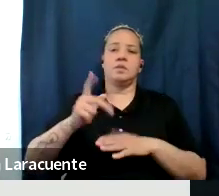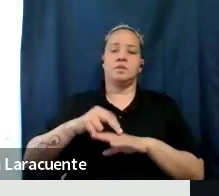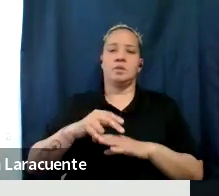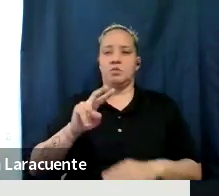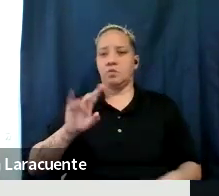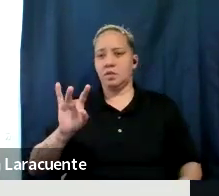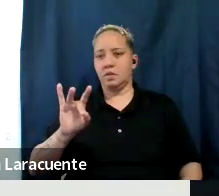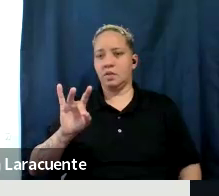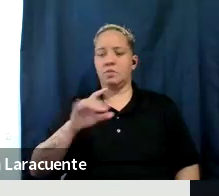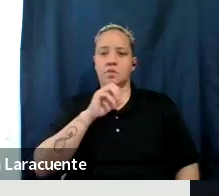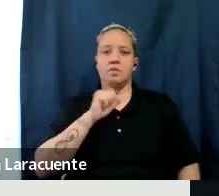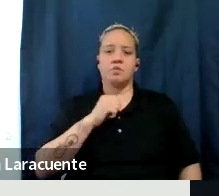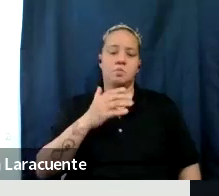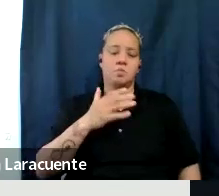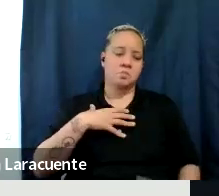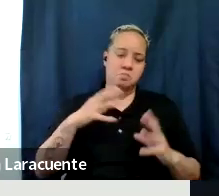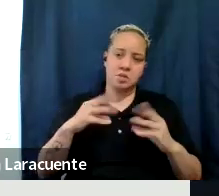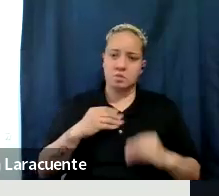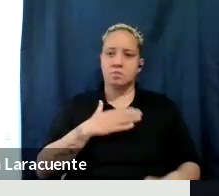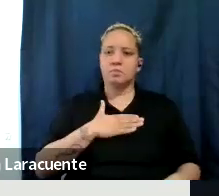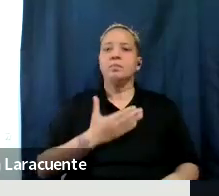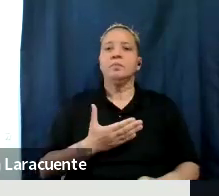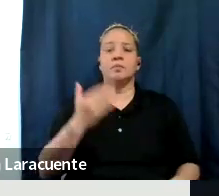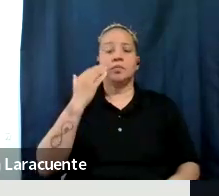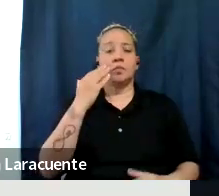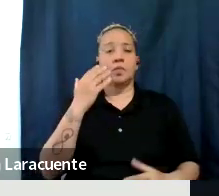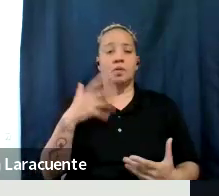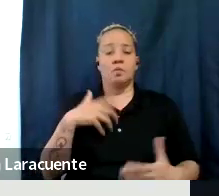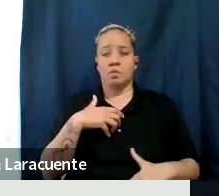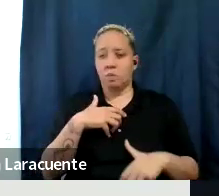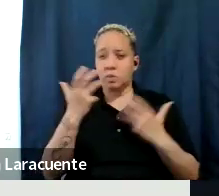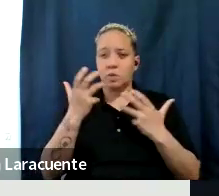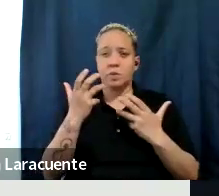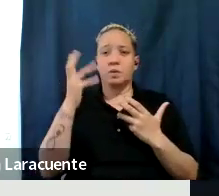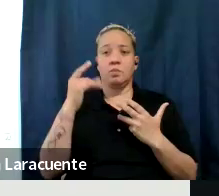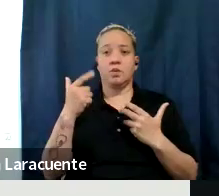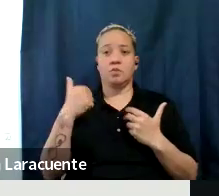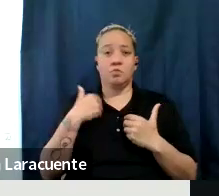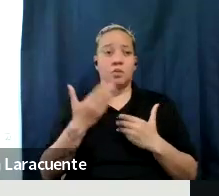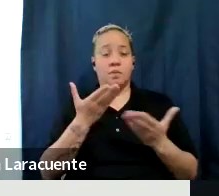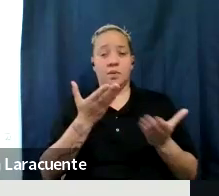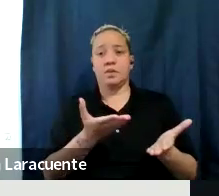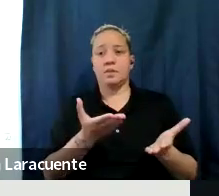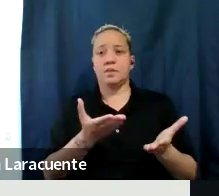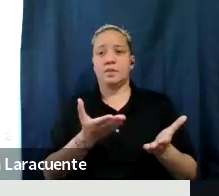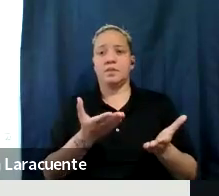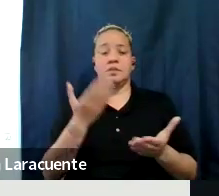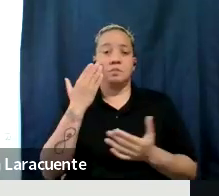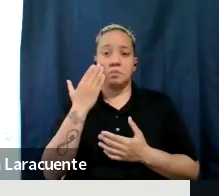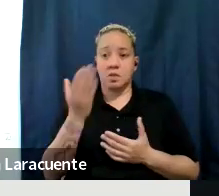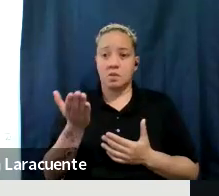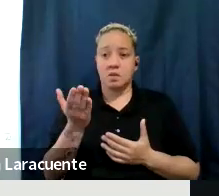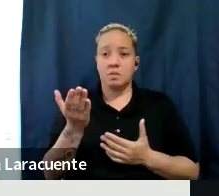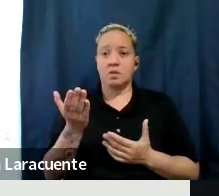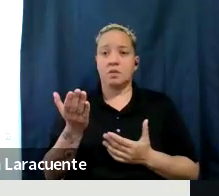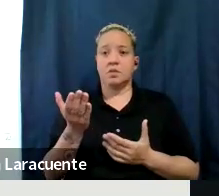aceptó gustosamente. Cuando yo conozco esta noticia me da una rabia tremenda porque yo estaba ahí, pero yo no sabía entonces